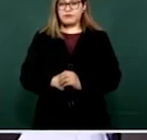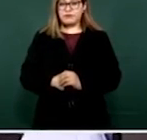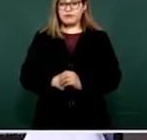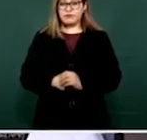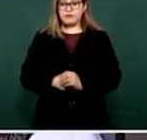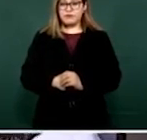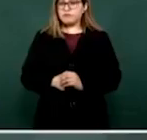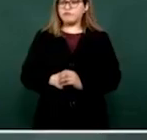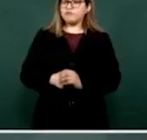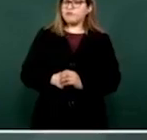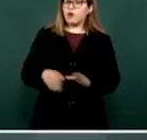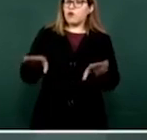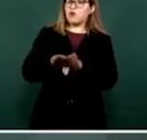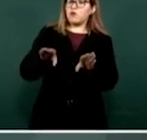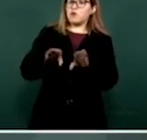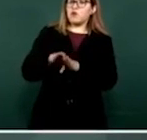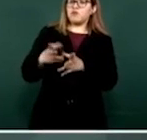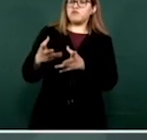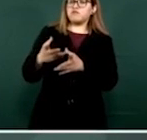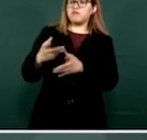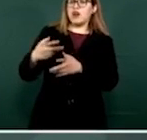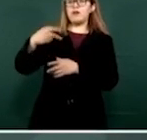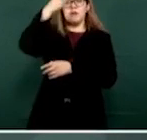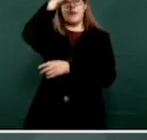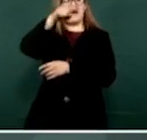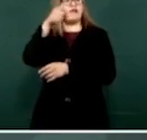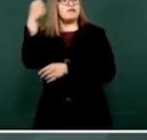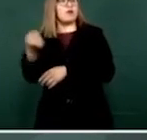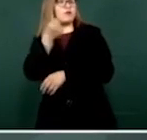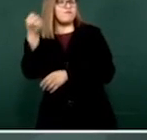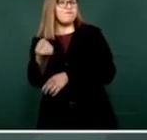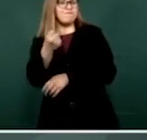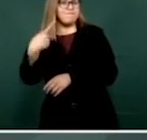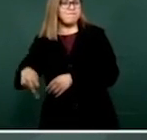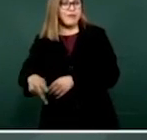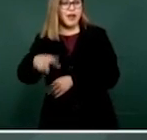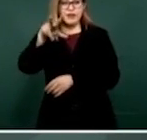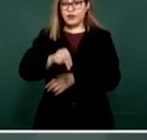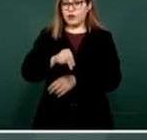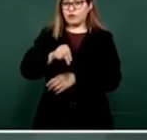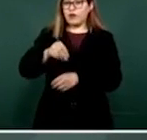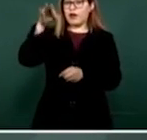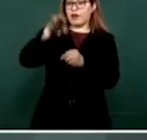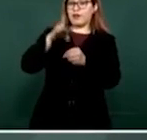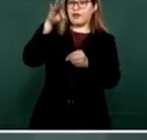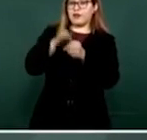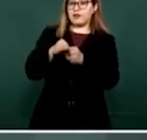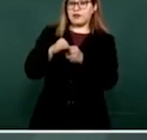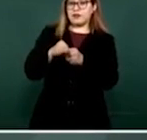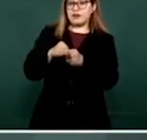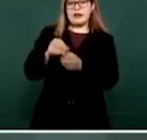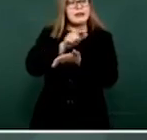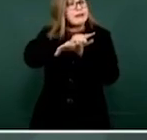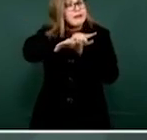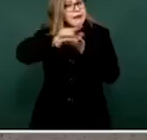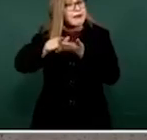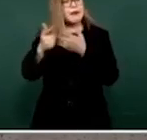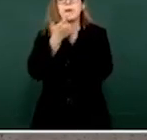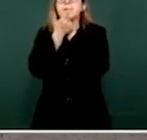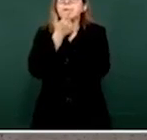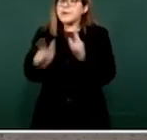se carguen los dados, que las elecciones sean limpias,